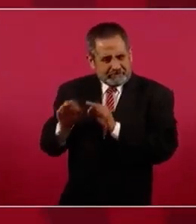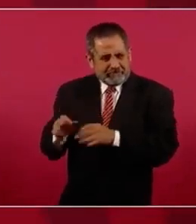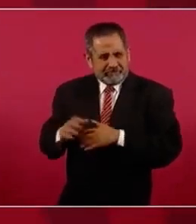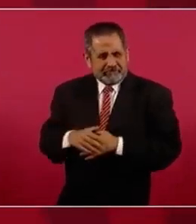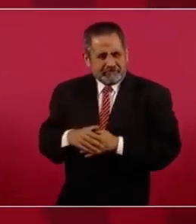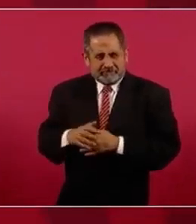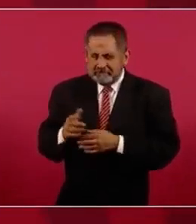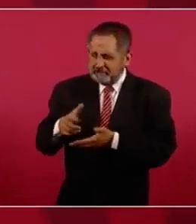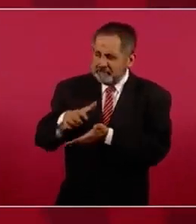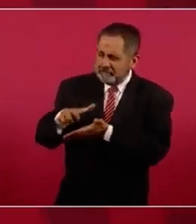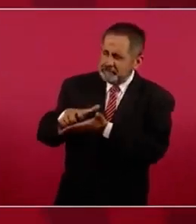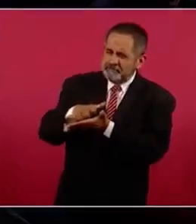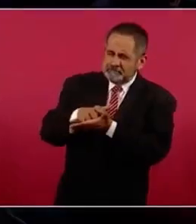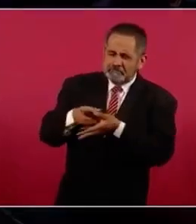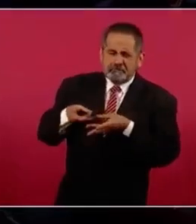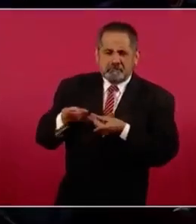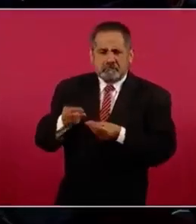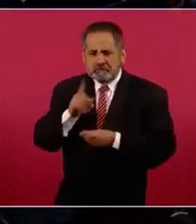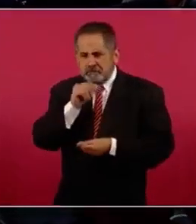austero?